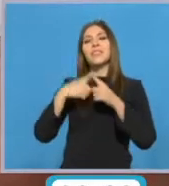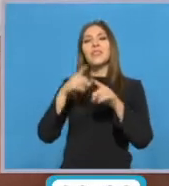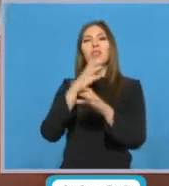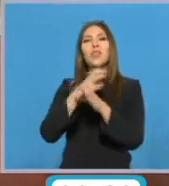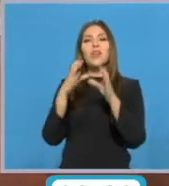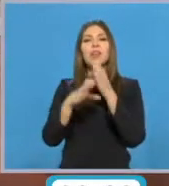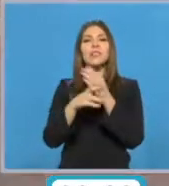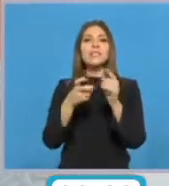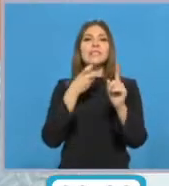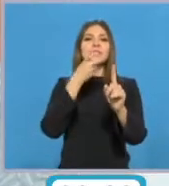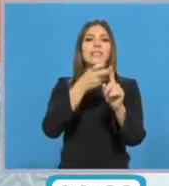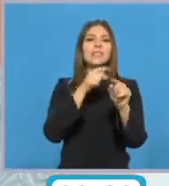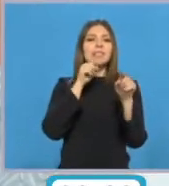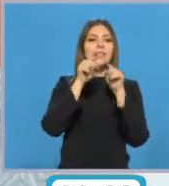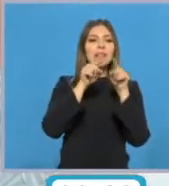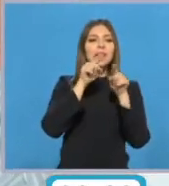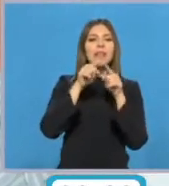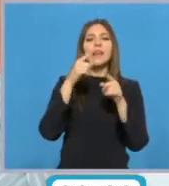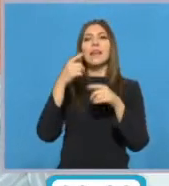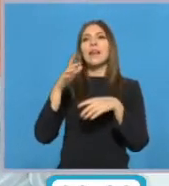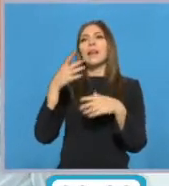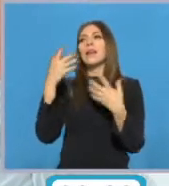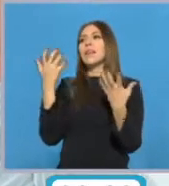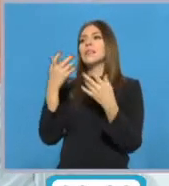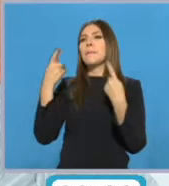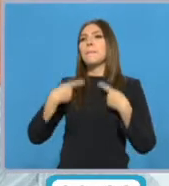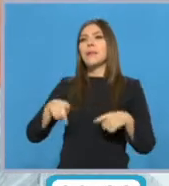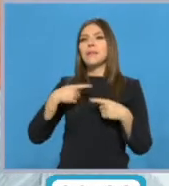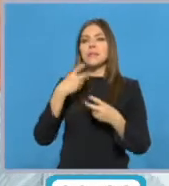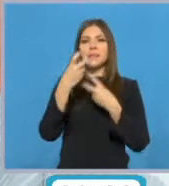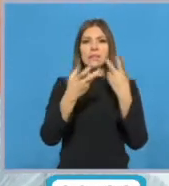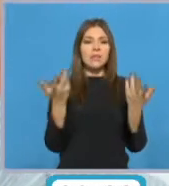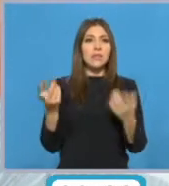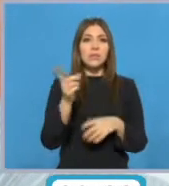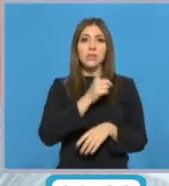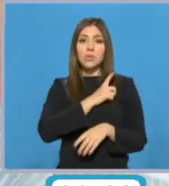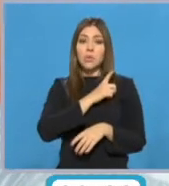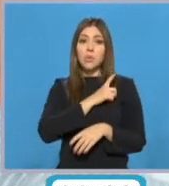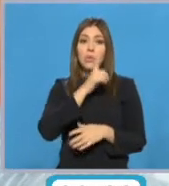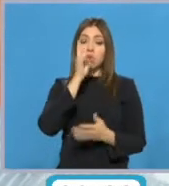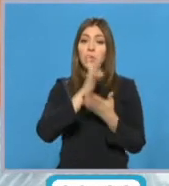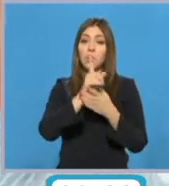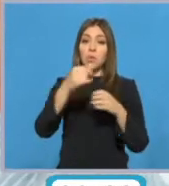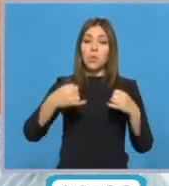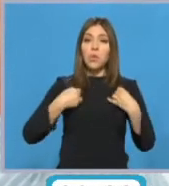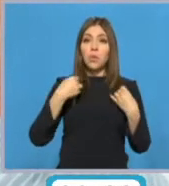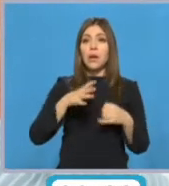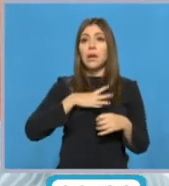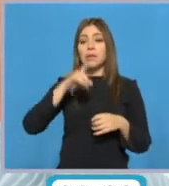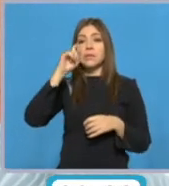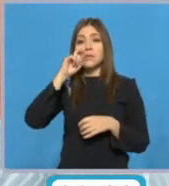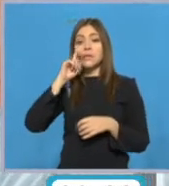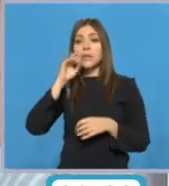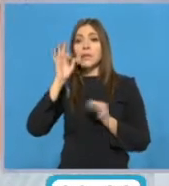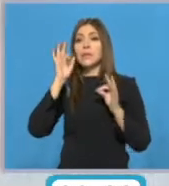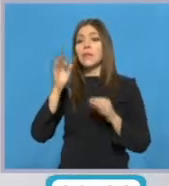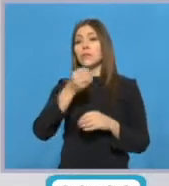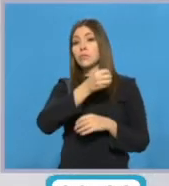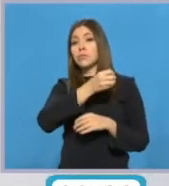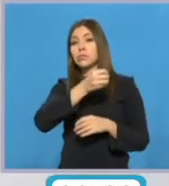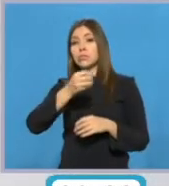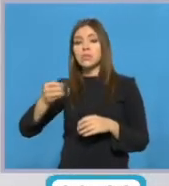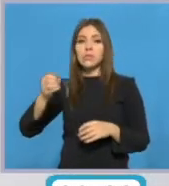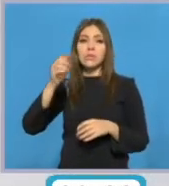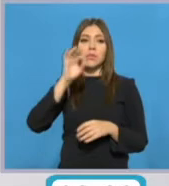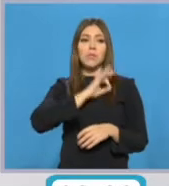descalificaciones que se Tabúes le más, hacen estereotipos. a las personas, este estereotipo de que solamente siendo joven puedes tener una sexualidad plena, porque también